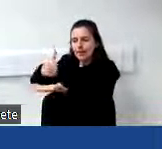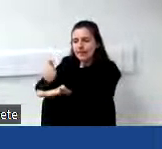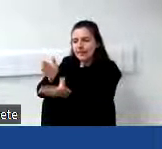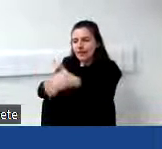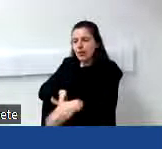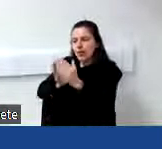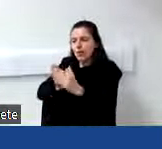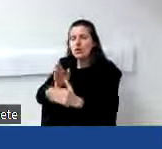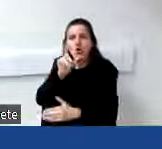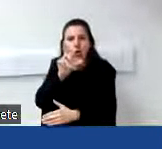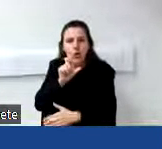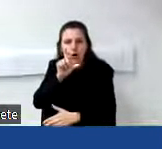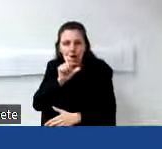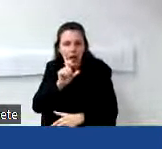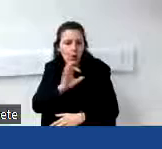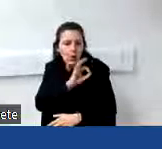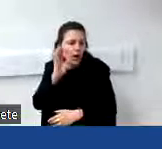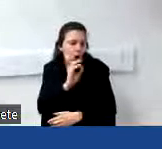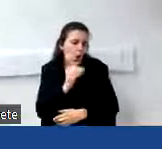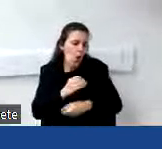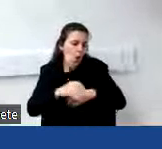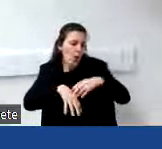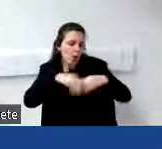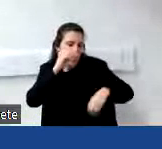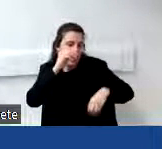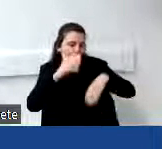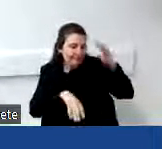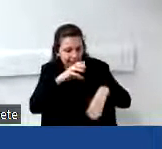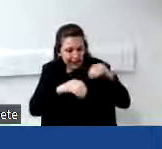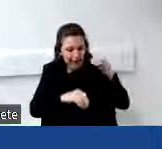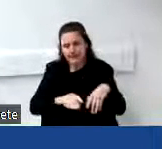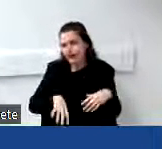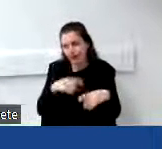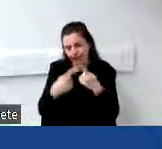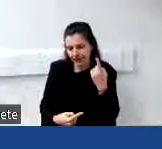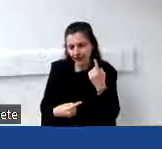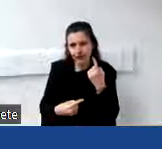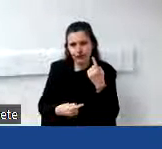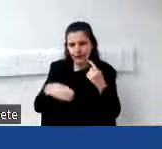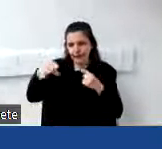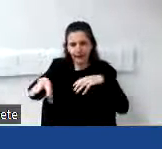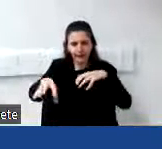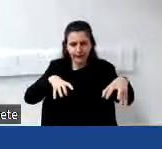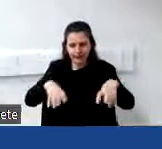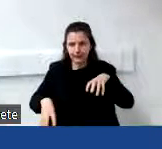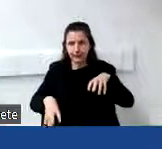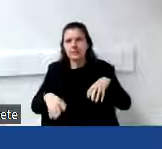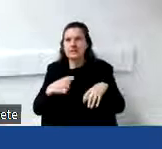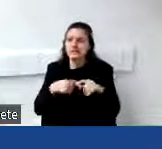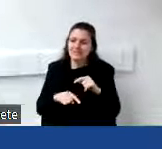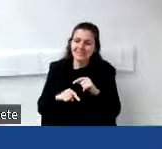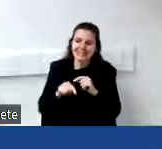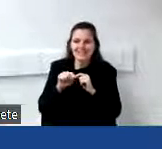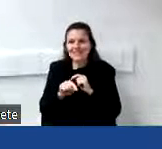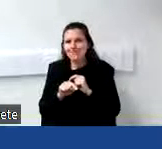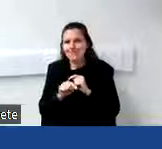una planta, ¿no?, que tal vez reduce ese espacio de circulación, bueno, capaz que ahí son pequeños ajustes que